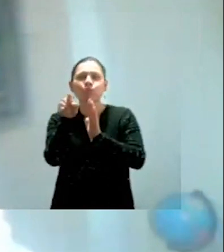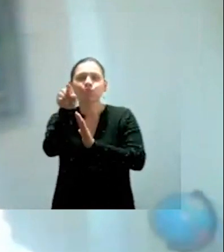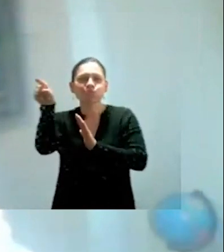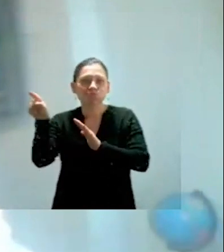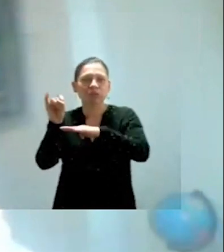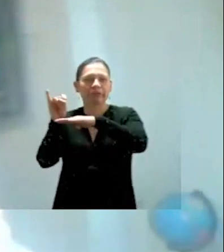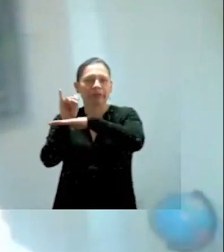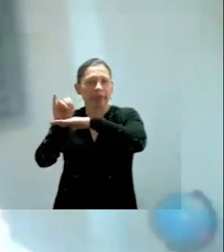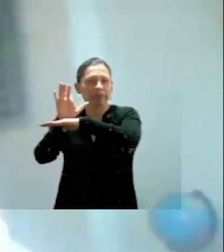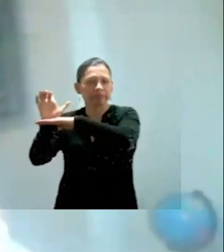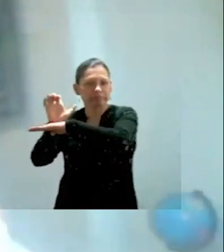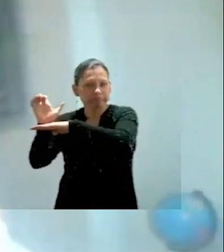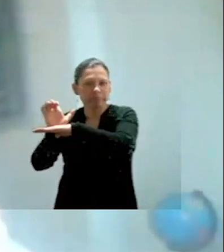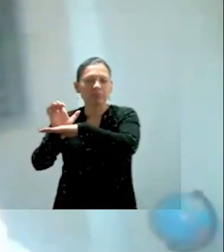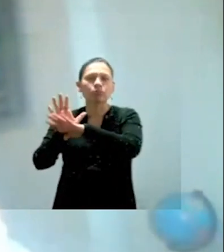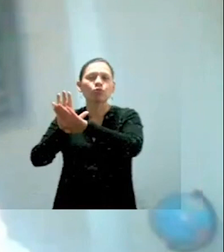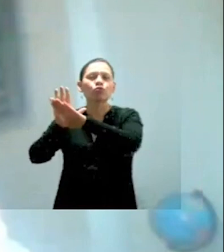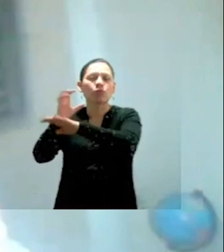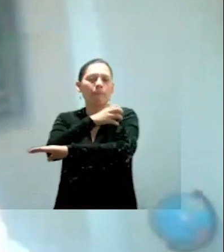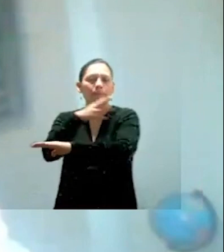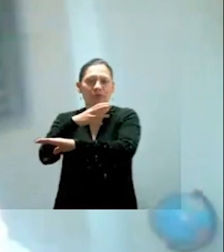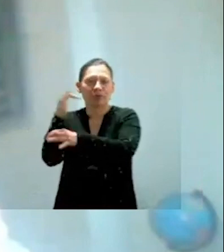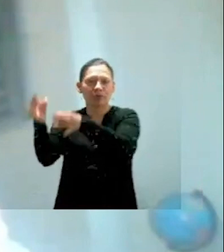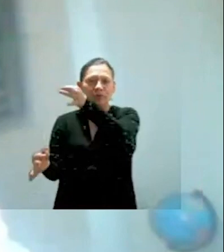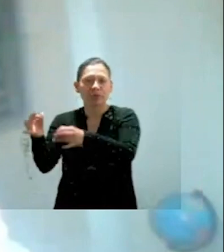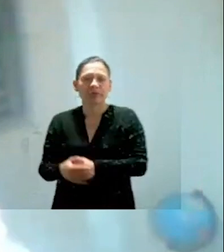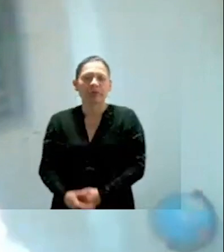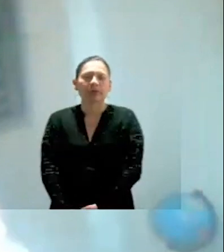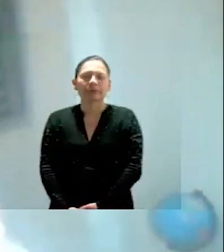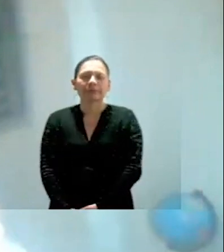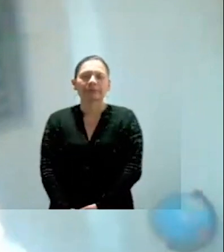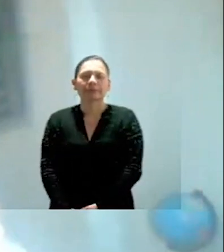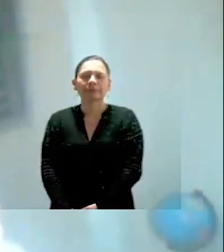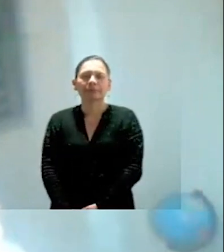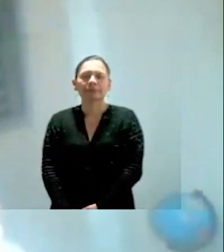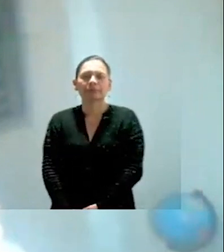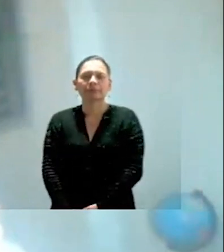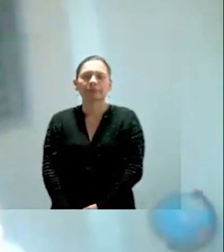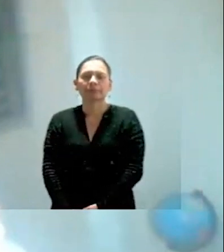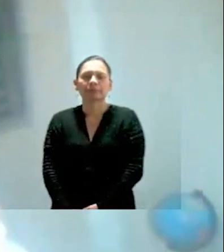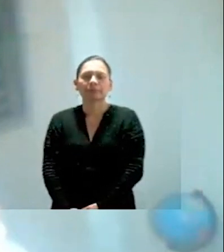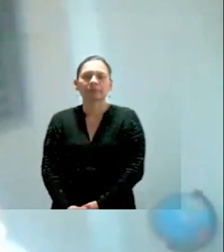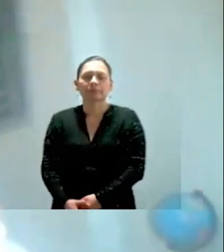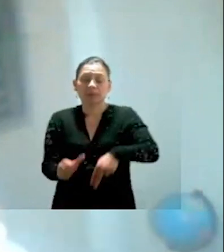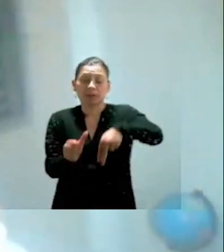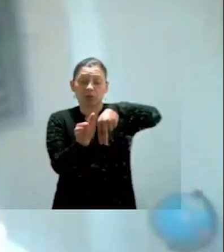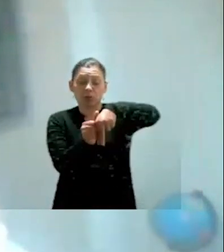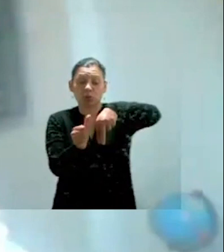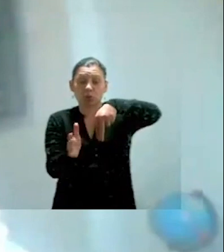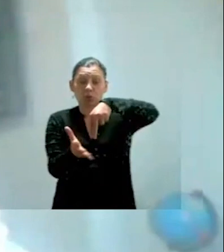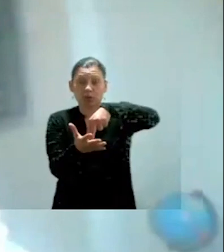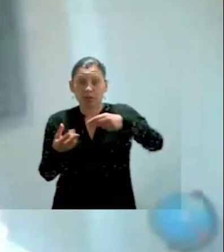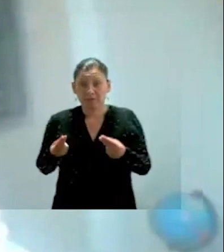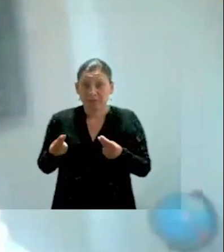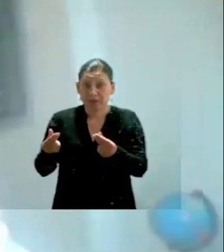la eficacia de la tutela. Esa es la preocupación actual, por ejemplo, del ministro de Justicia, que ha planteado